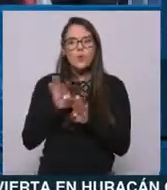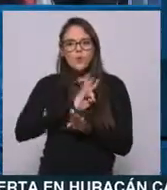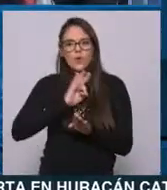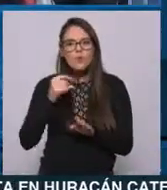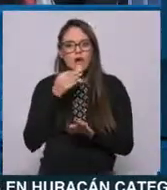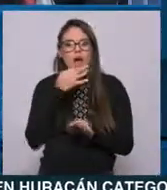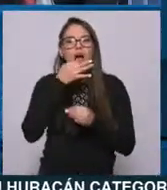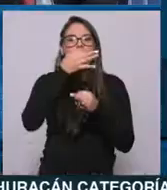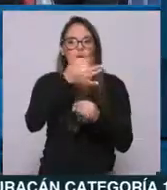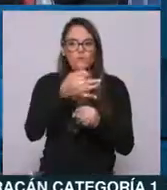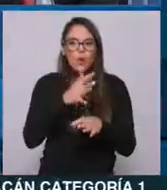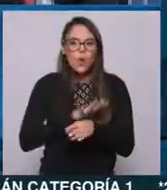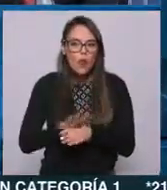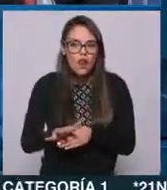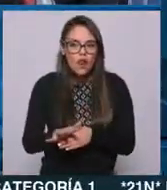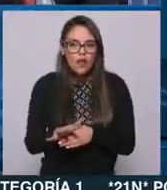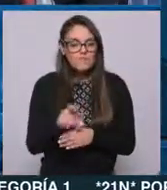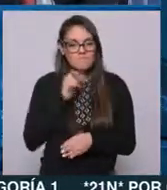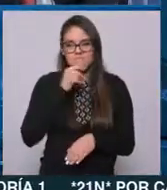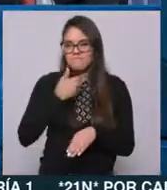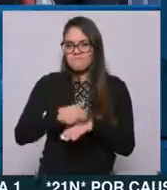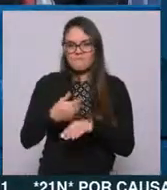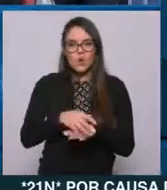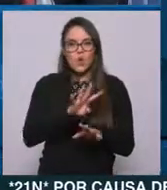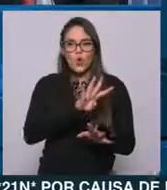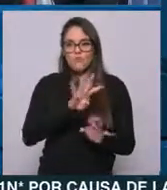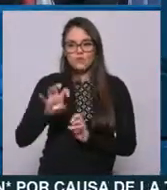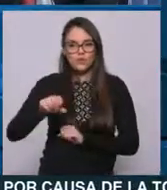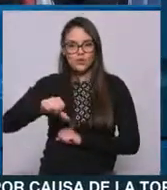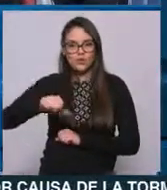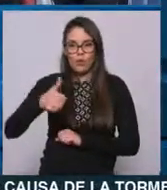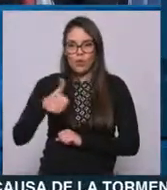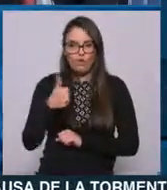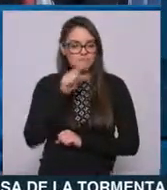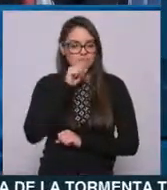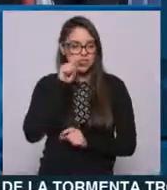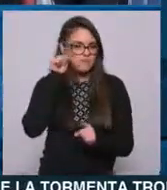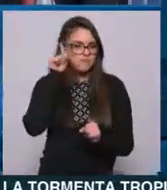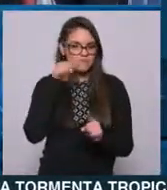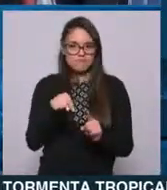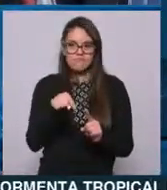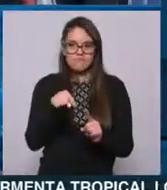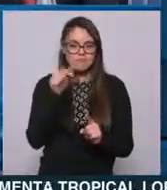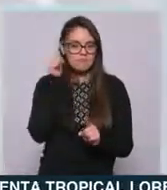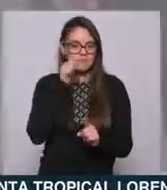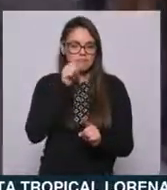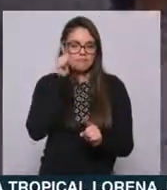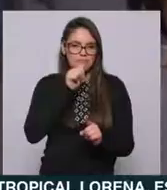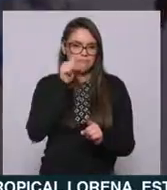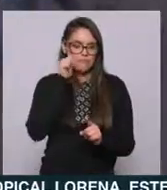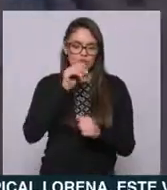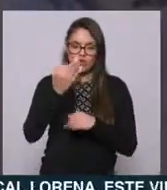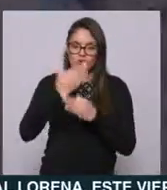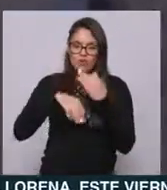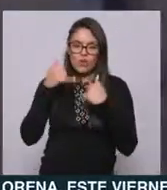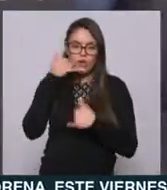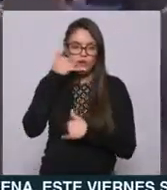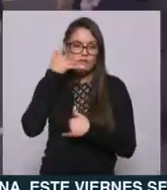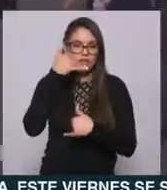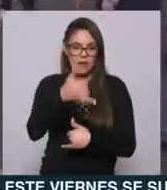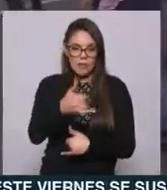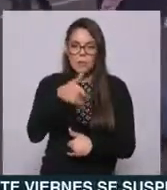reportarlo? 911, directamente. Ellos están atendiendo todas las llamadas en relación